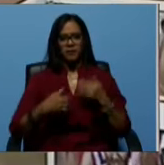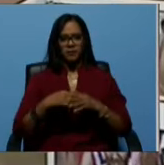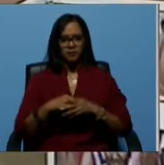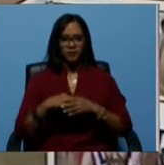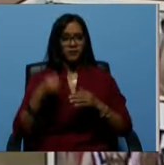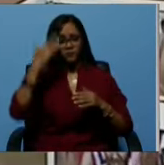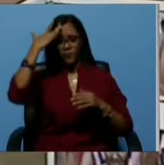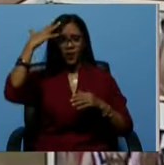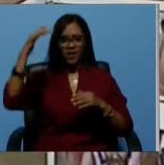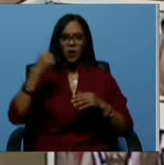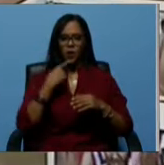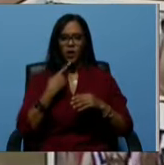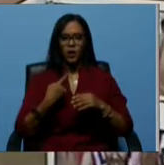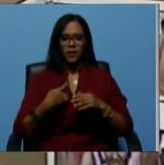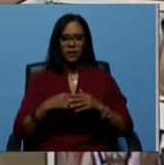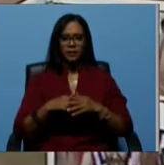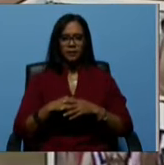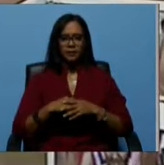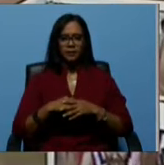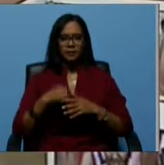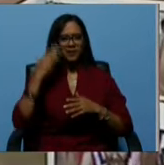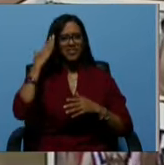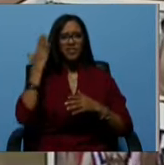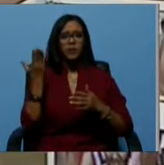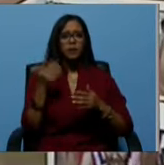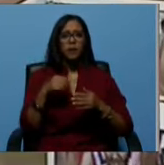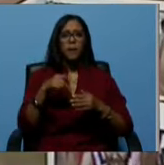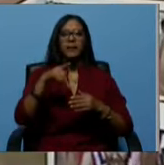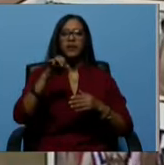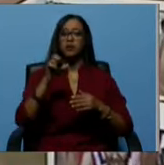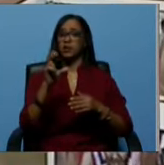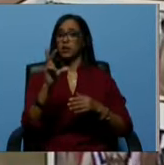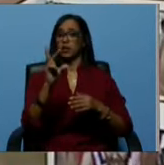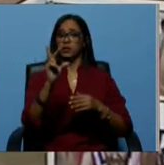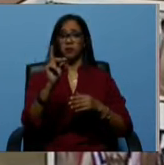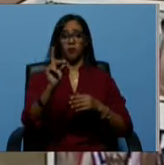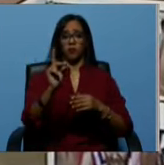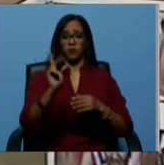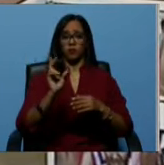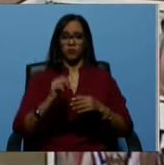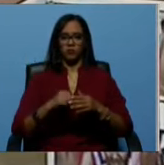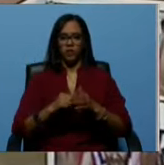Sueña con que lo digan, qué sé yo, Pinochet II.